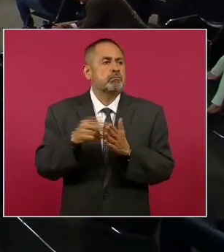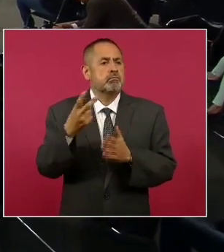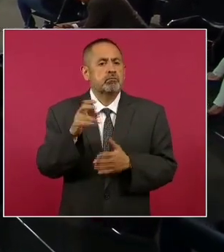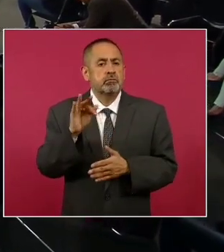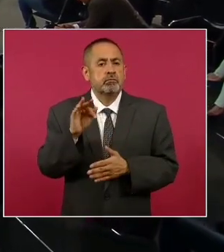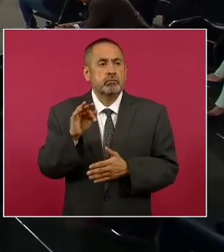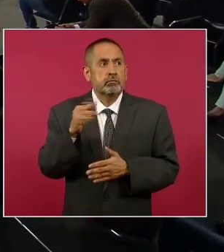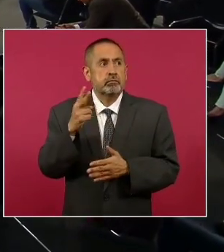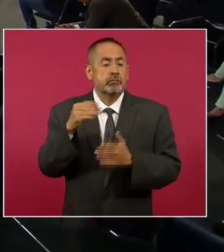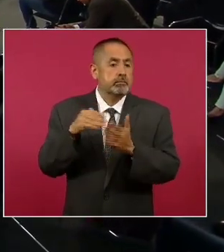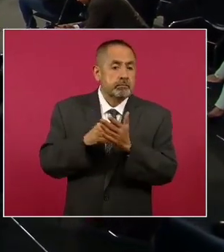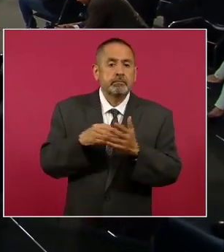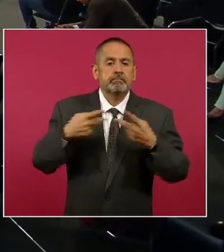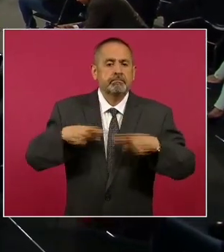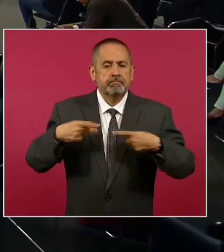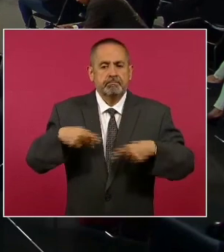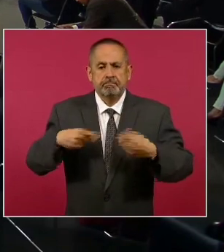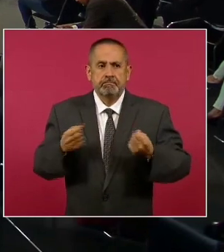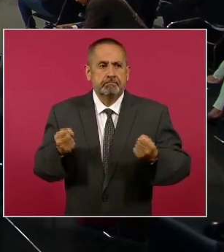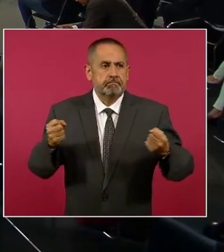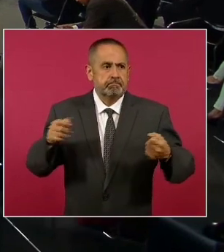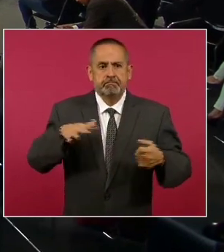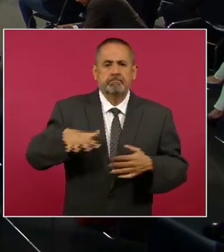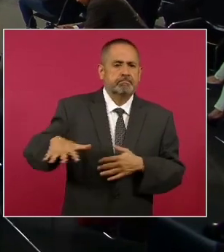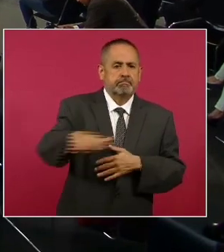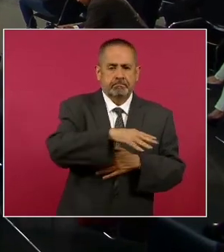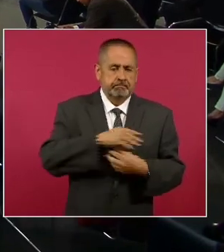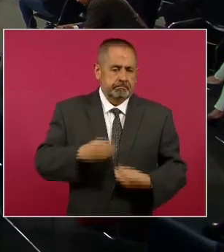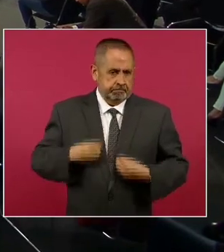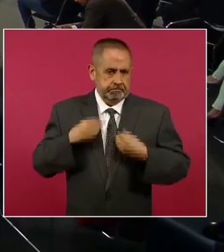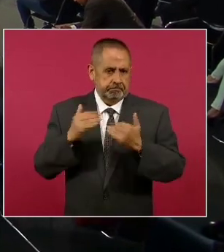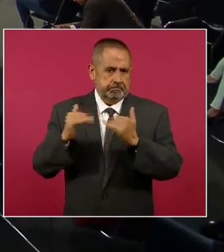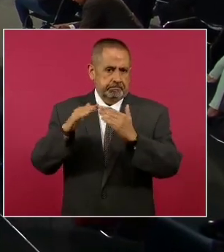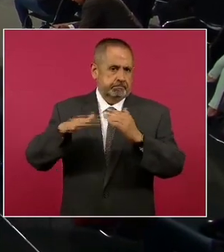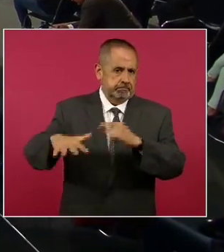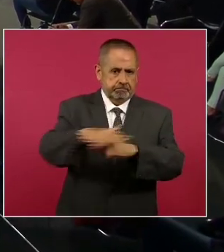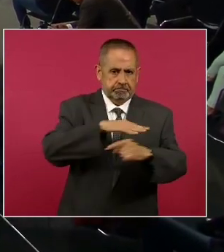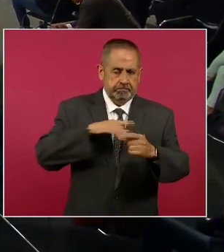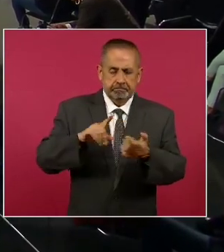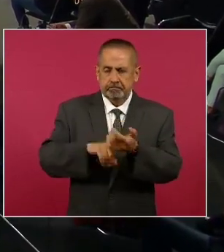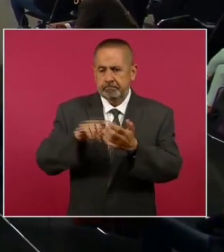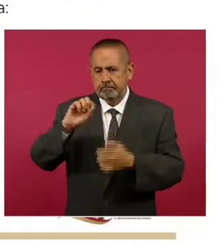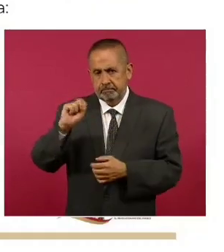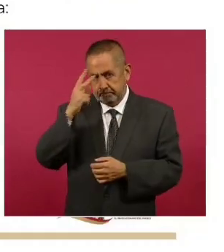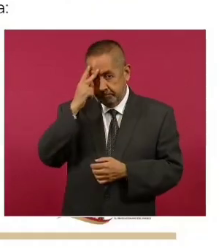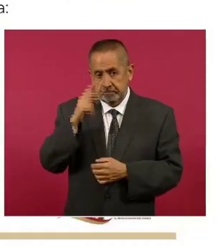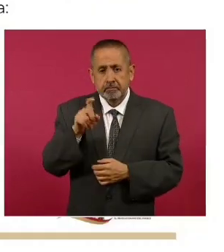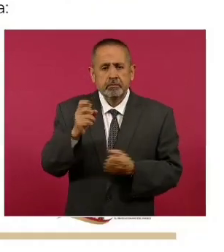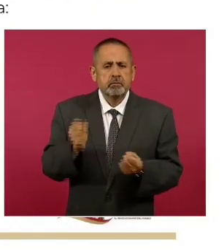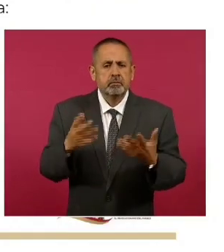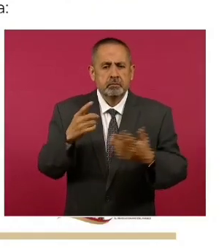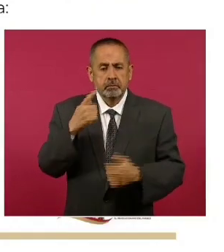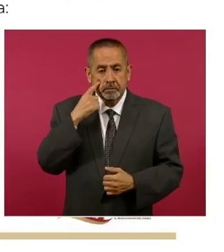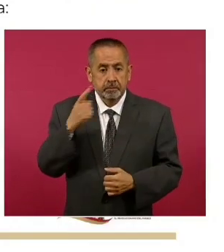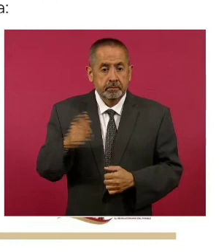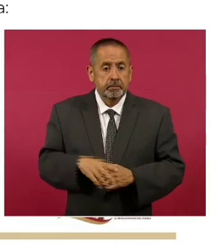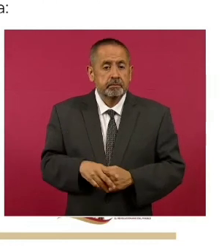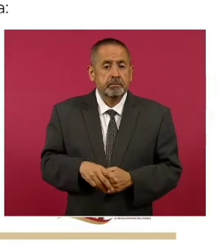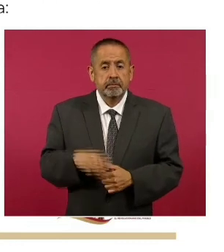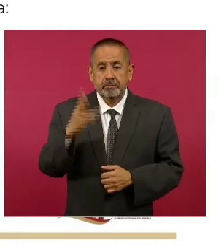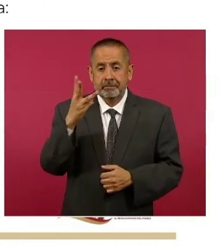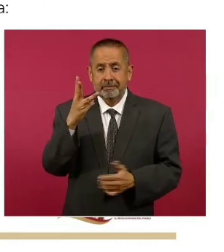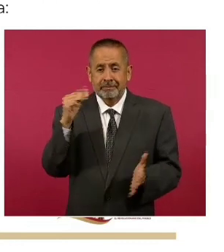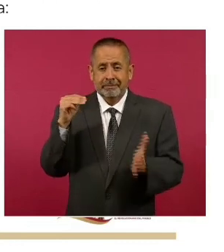1.249.000 habitantes. La demanda total de agua para la zona conurbada de San Luis Potosí es de 3,000 litros